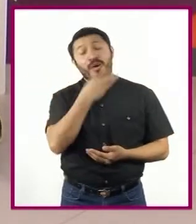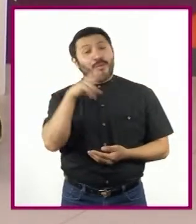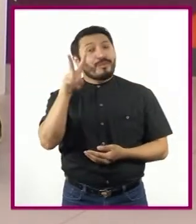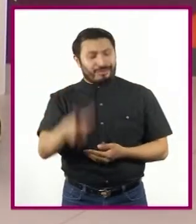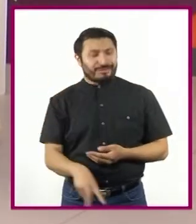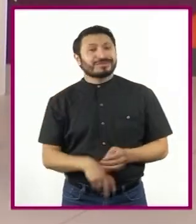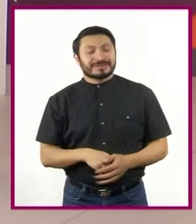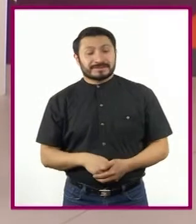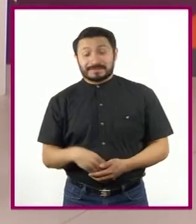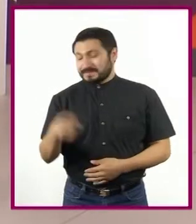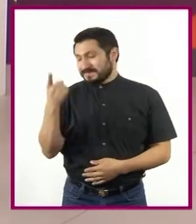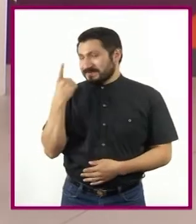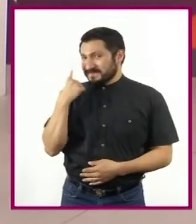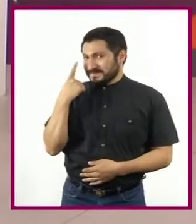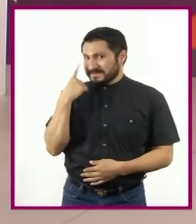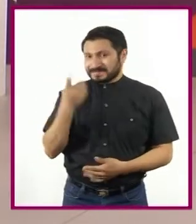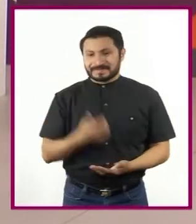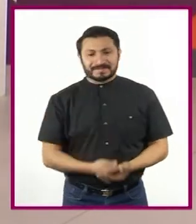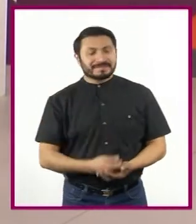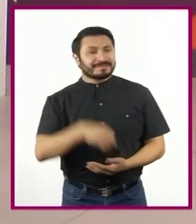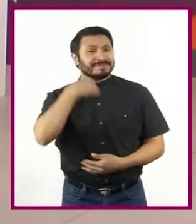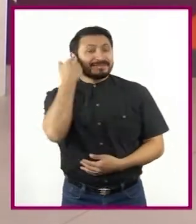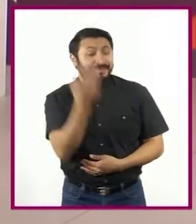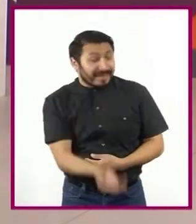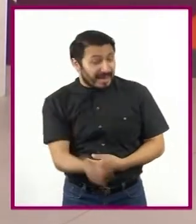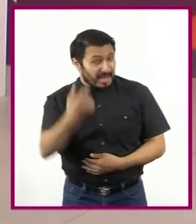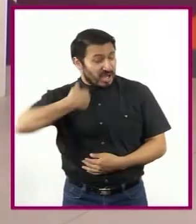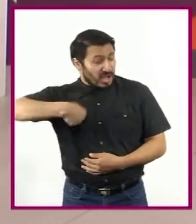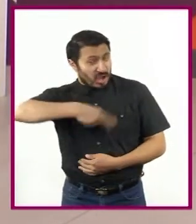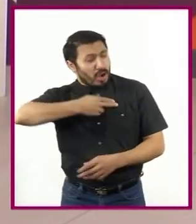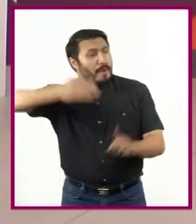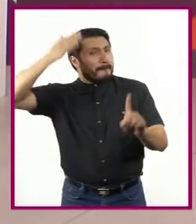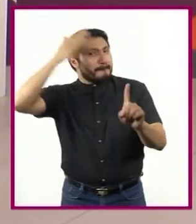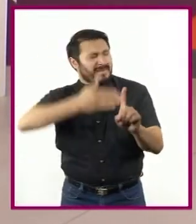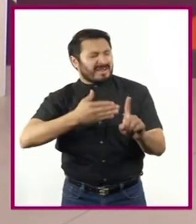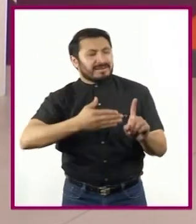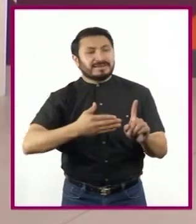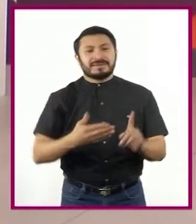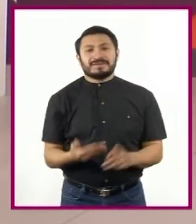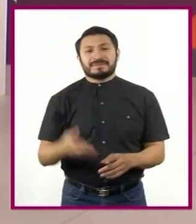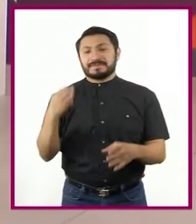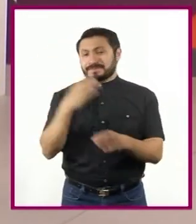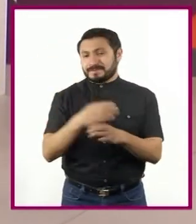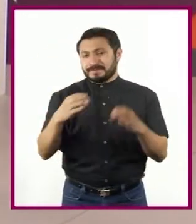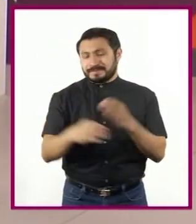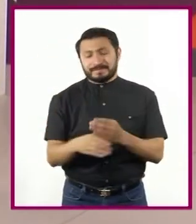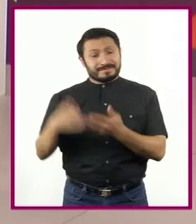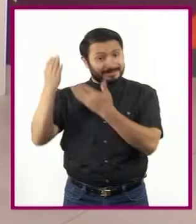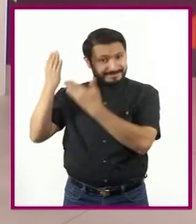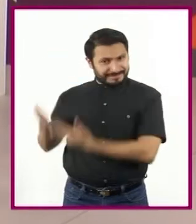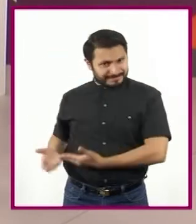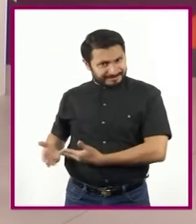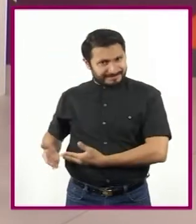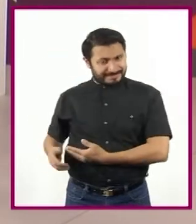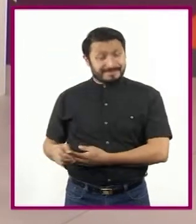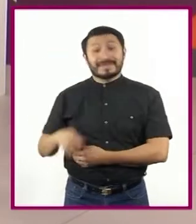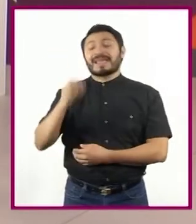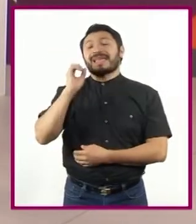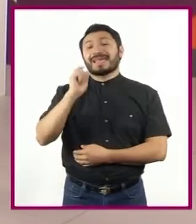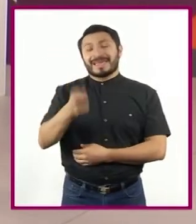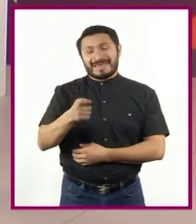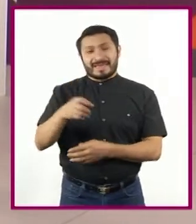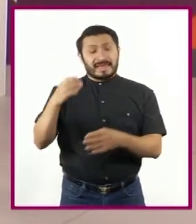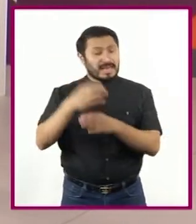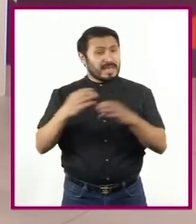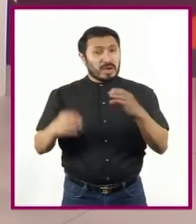Mira, Teresa, quiero que nos enfoquemos en este otro objeto. Este objeto técnico